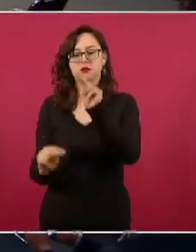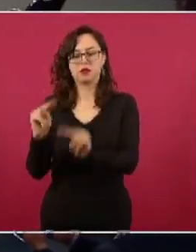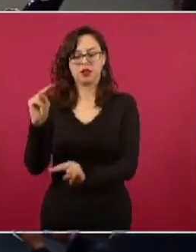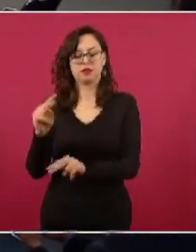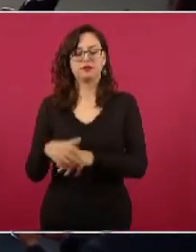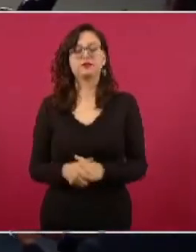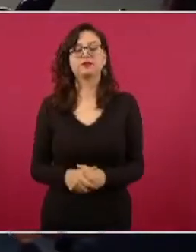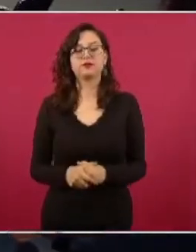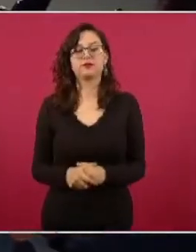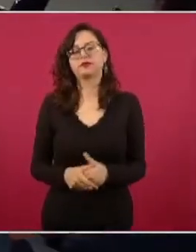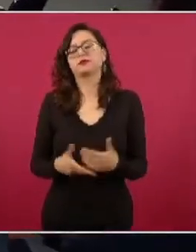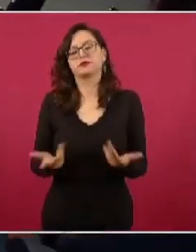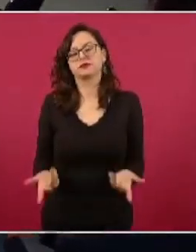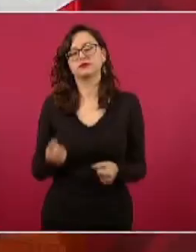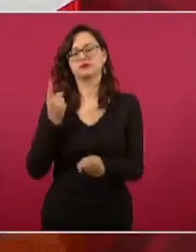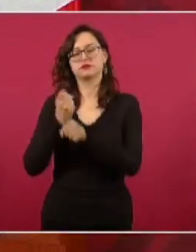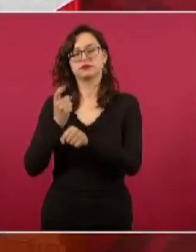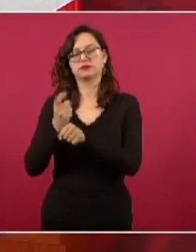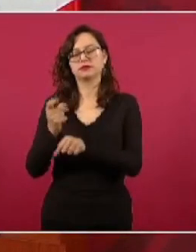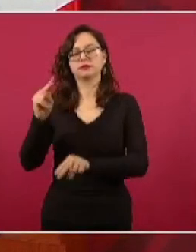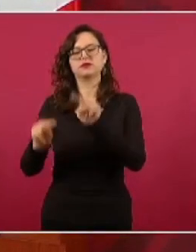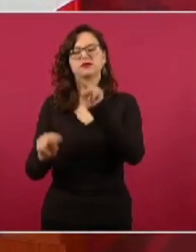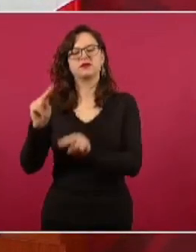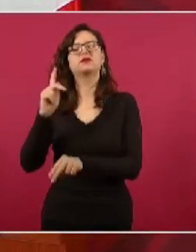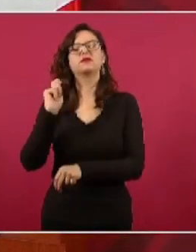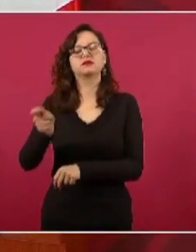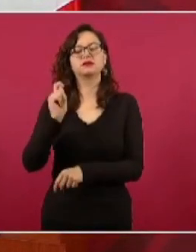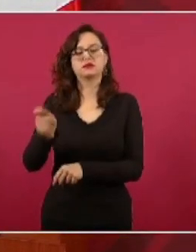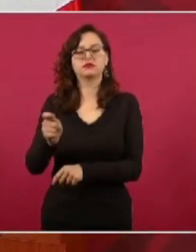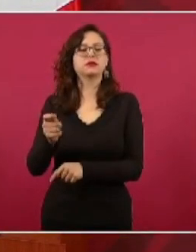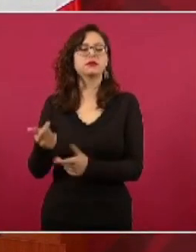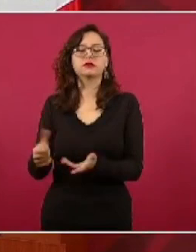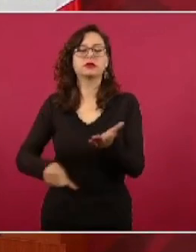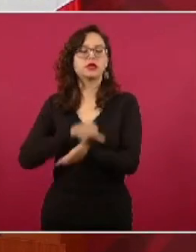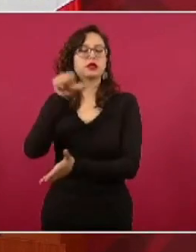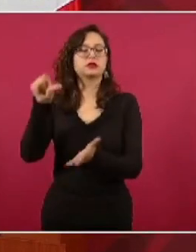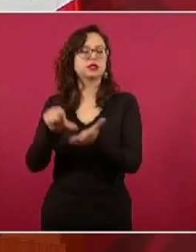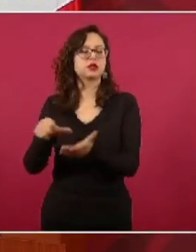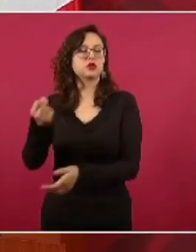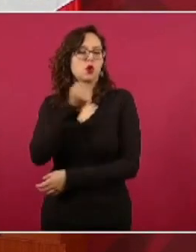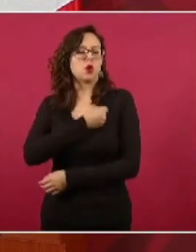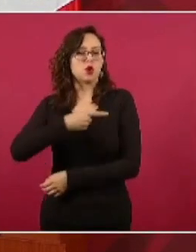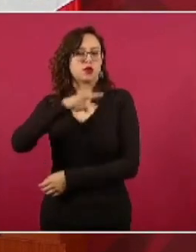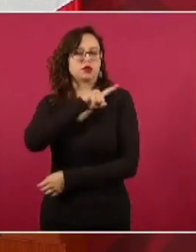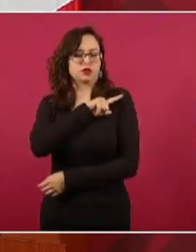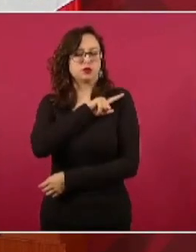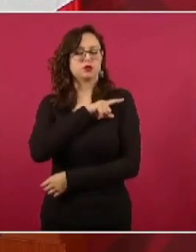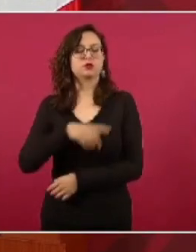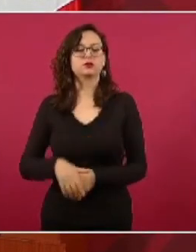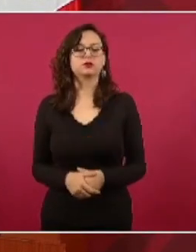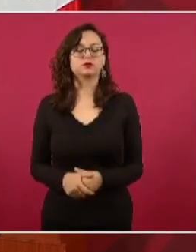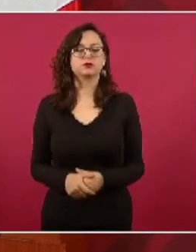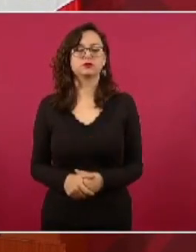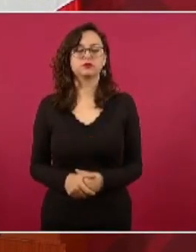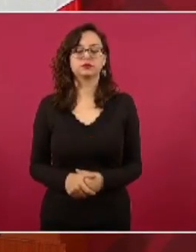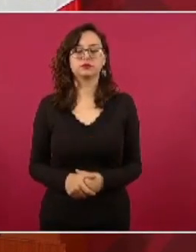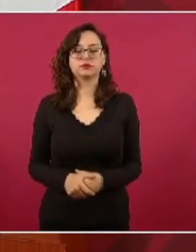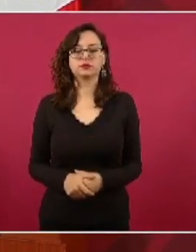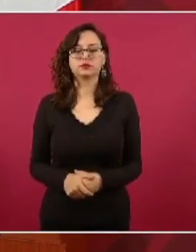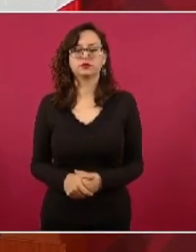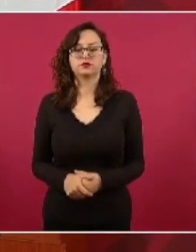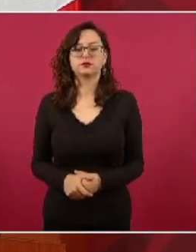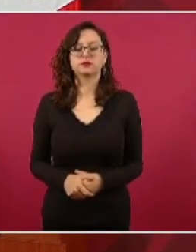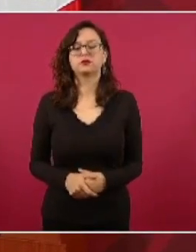primer nivel son los centros de salud. Esto es lo que se invirtió, pues,